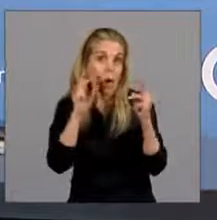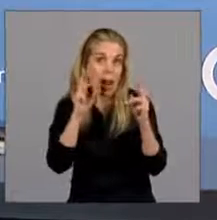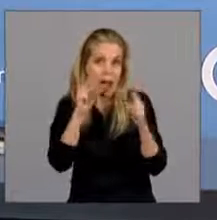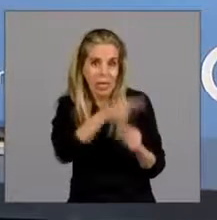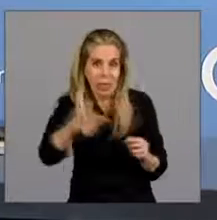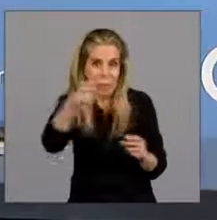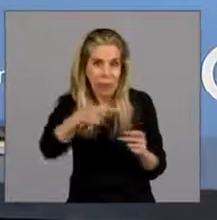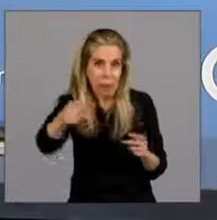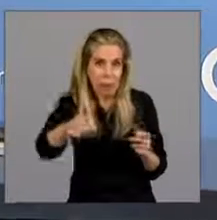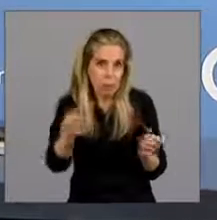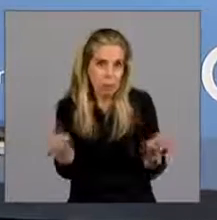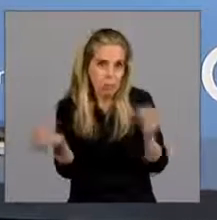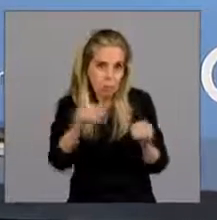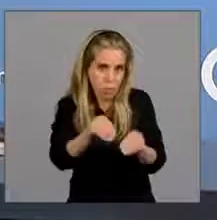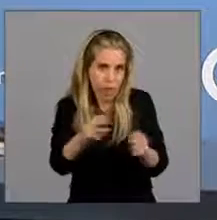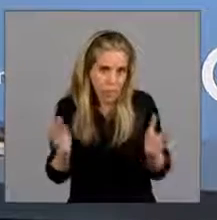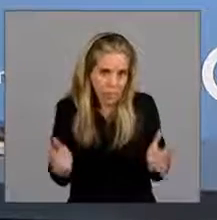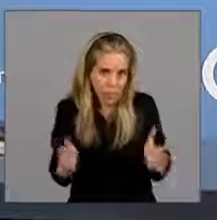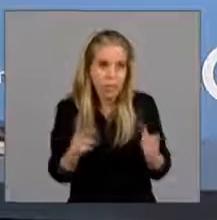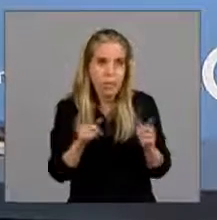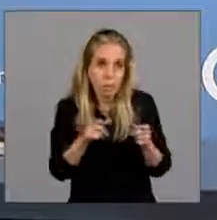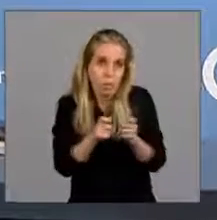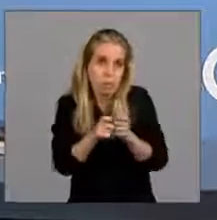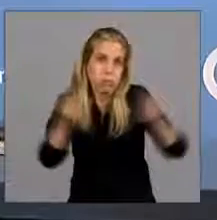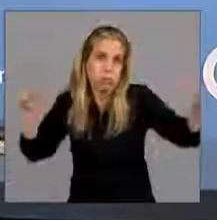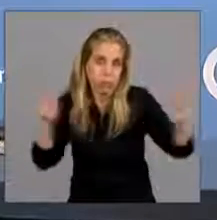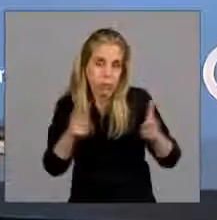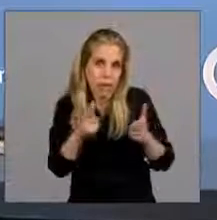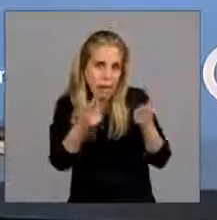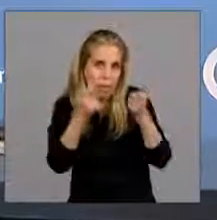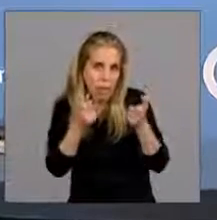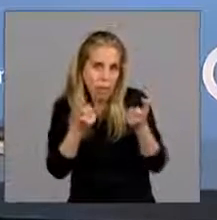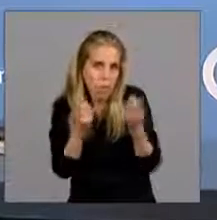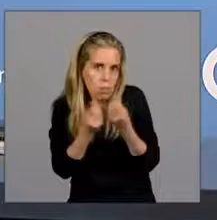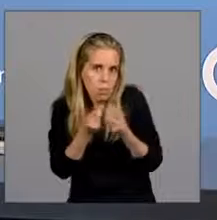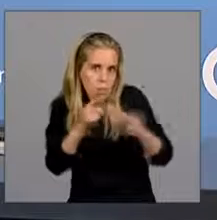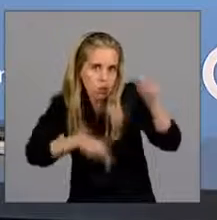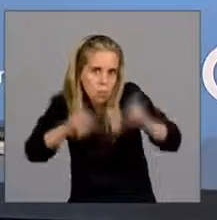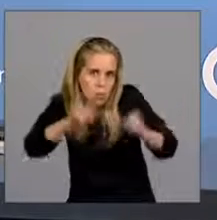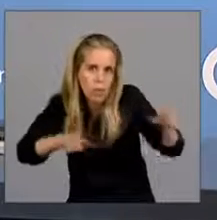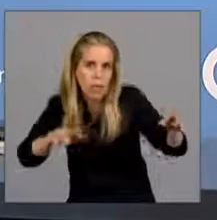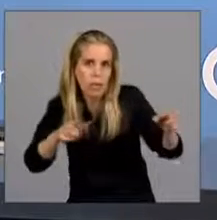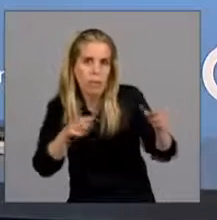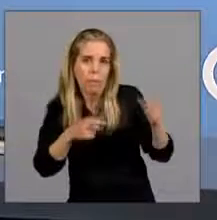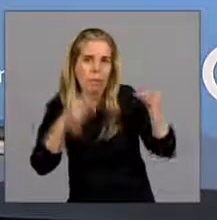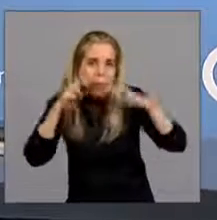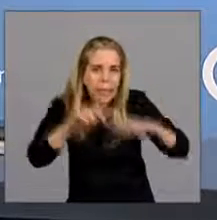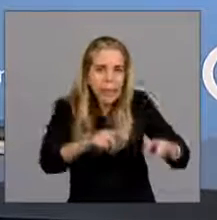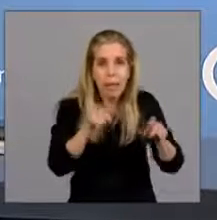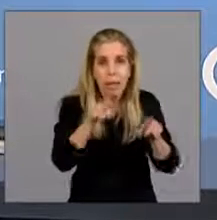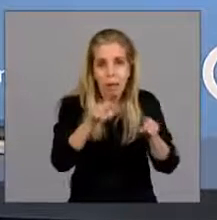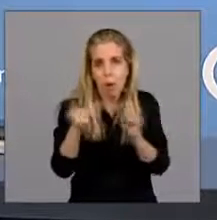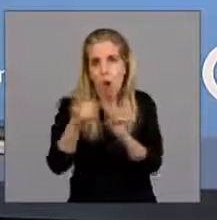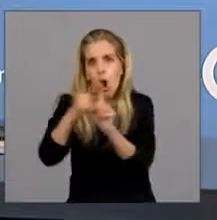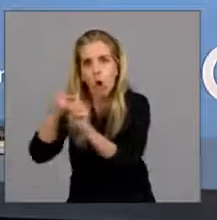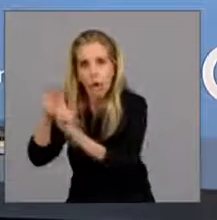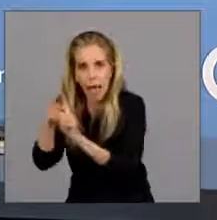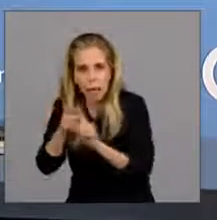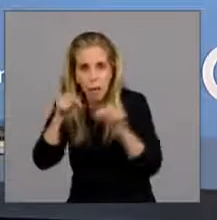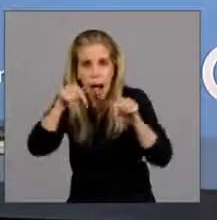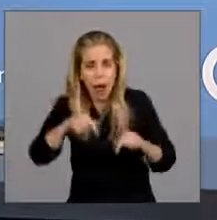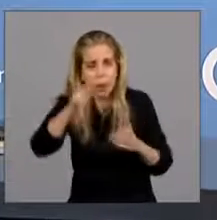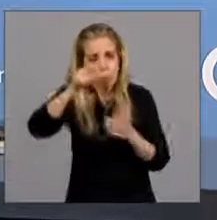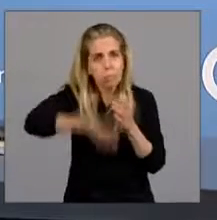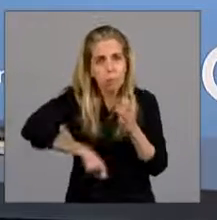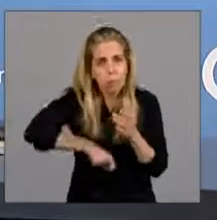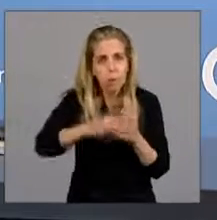sumarlo. Eso requiere ampliar la logística de la administración de los contactos estrechos. Estamos firmando un convenio